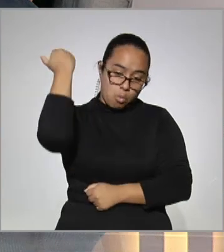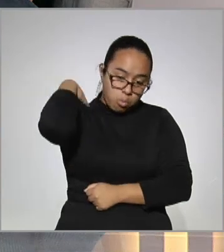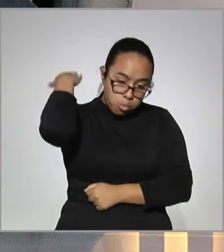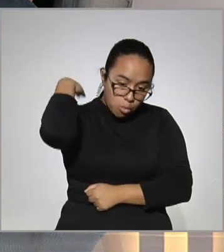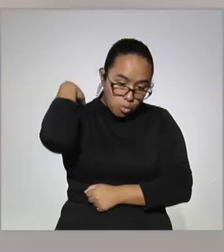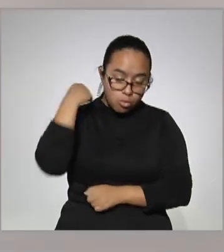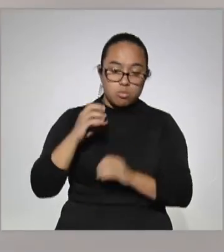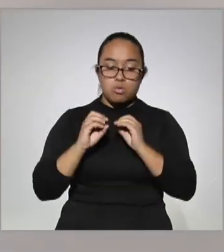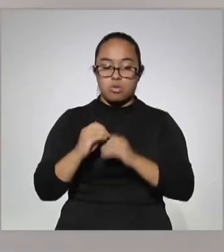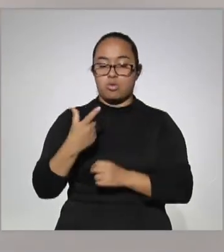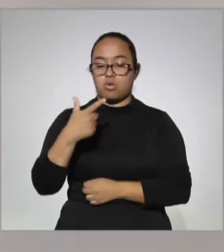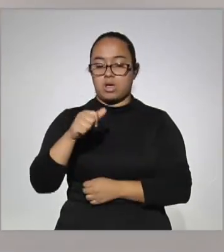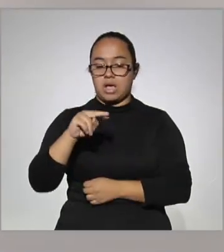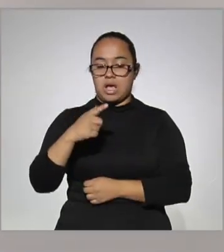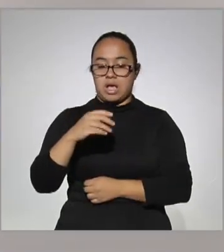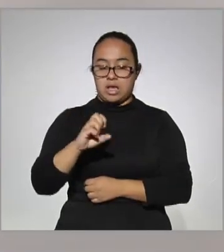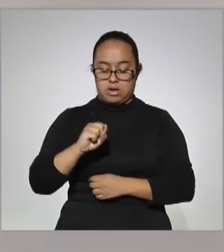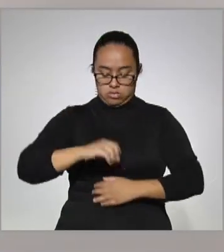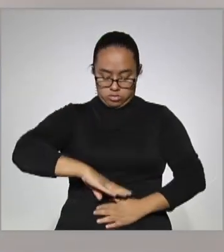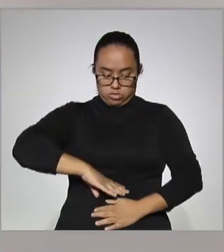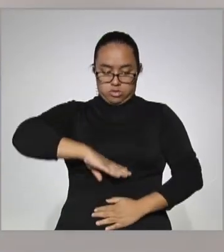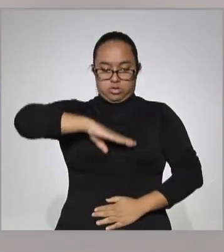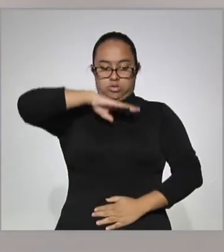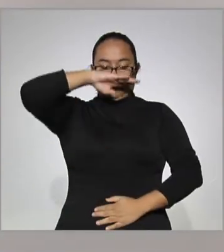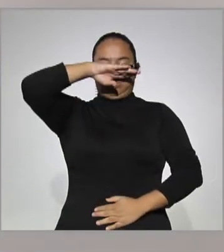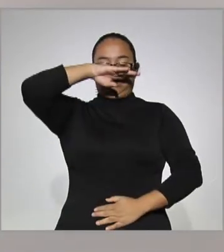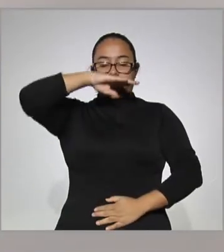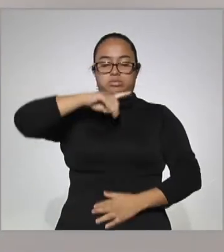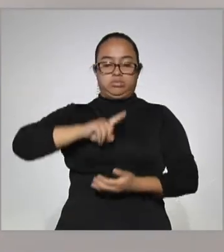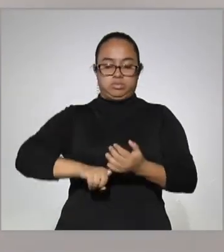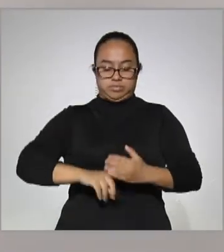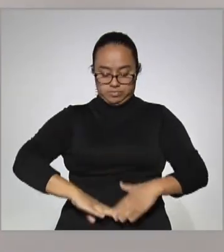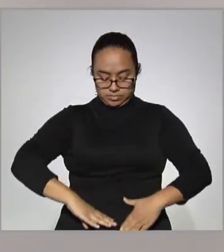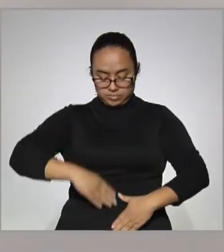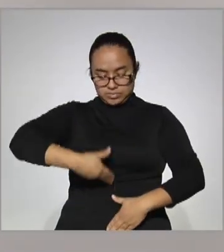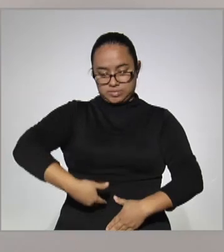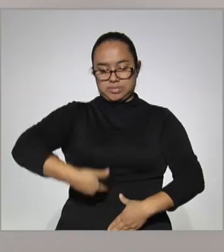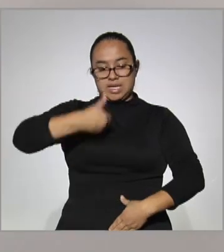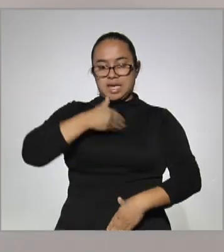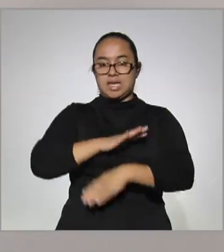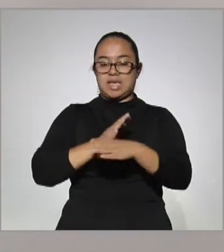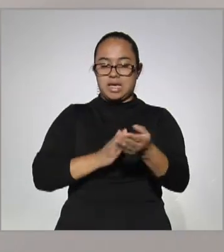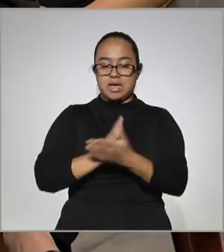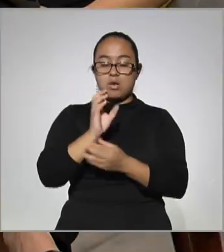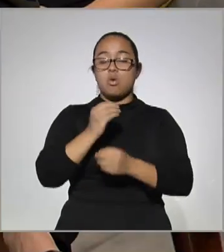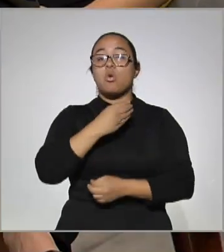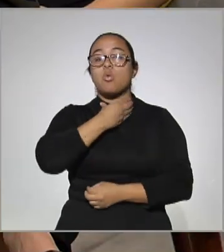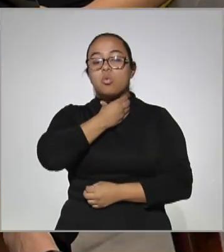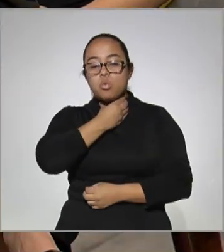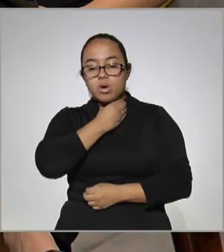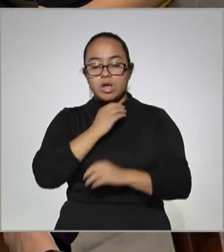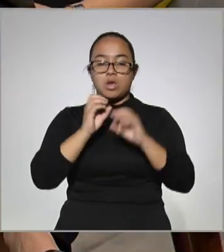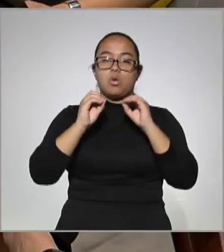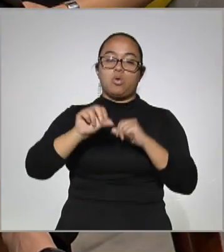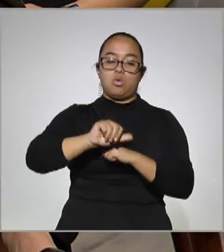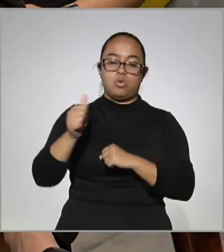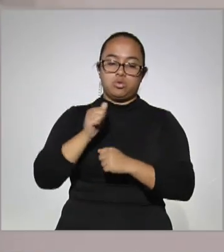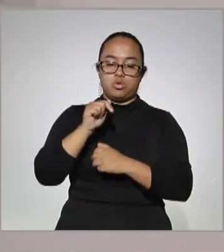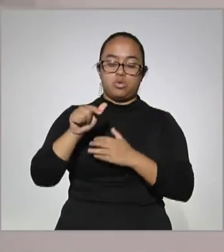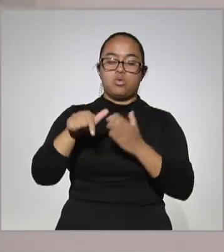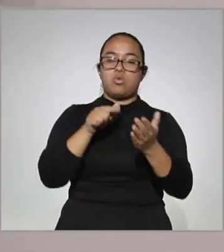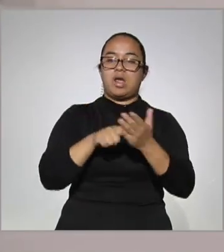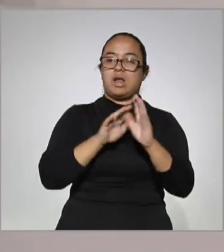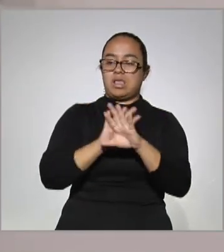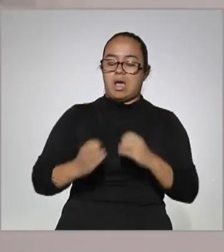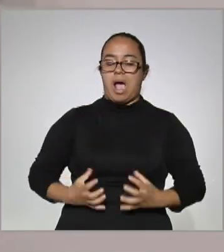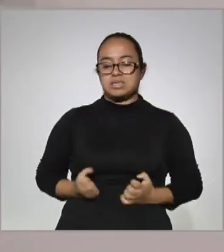o en ganglios por arriba del diafragma, la parte del músculo que divide al tórax, o en el cuello o en otro sitio, una metástasis a distancia. Yo